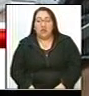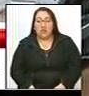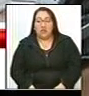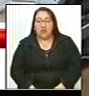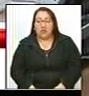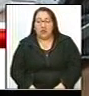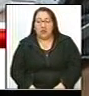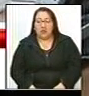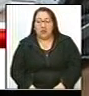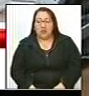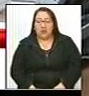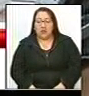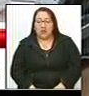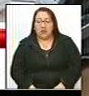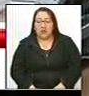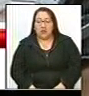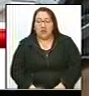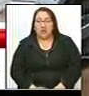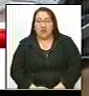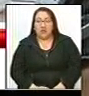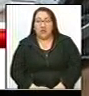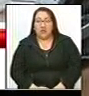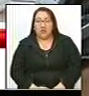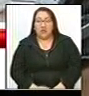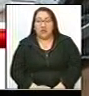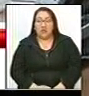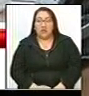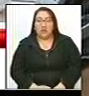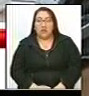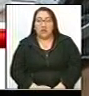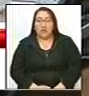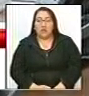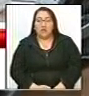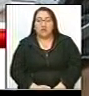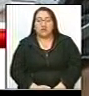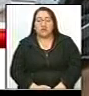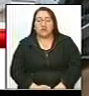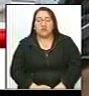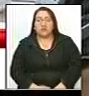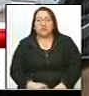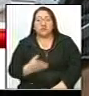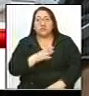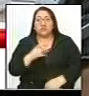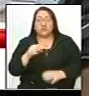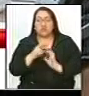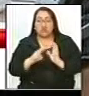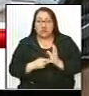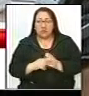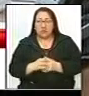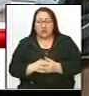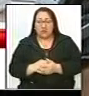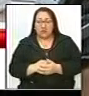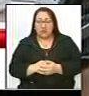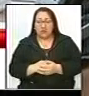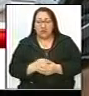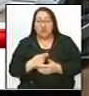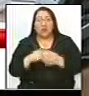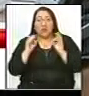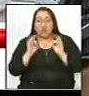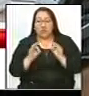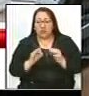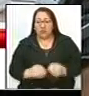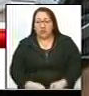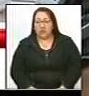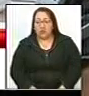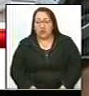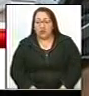Durante este año, el gobierno regional nos manifestó su preocupación justamente porque